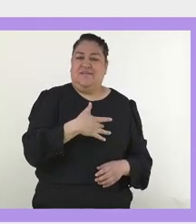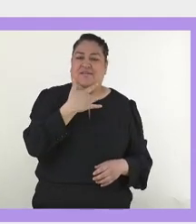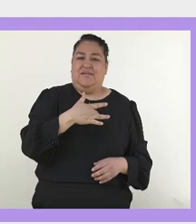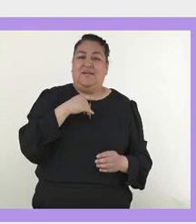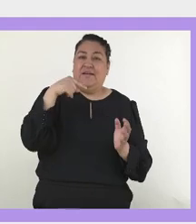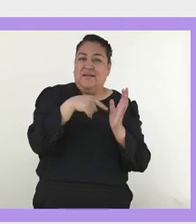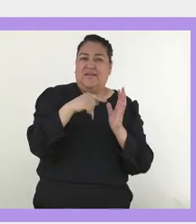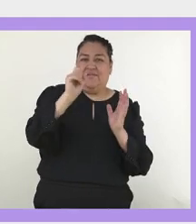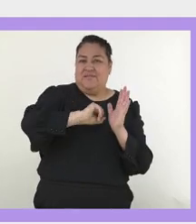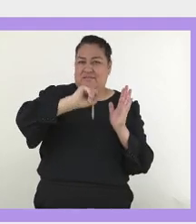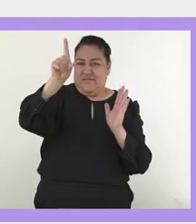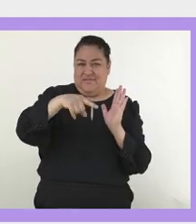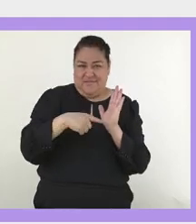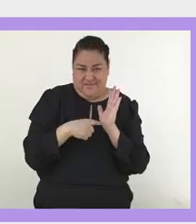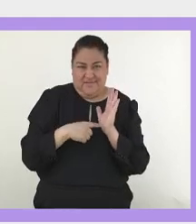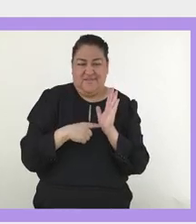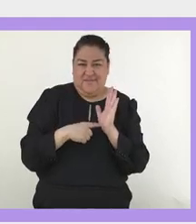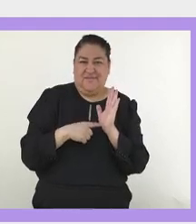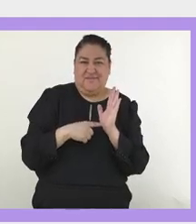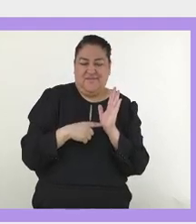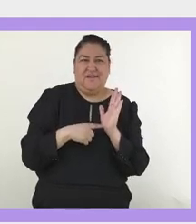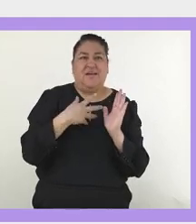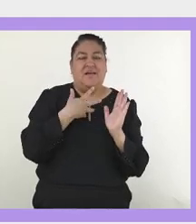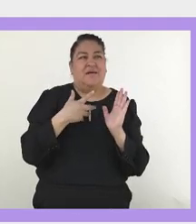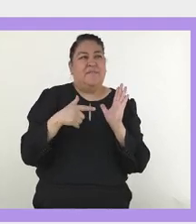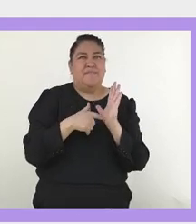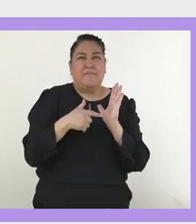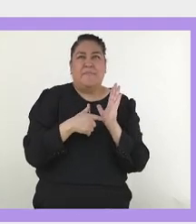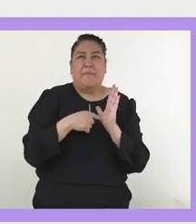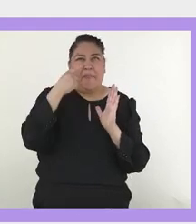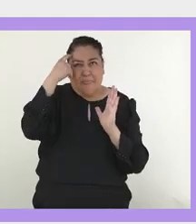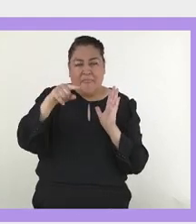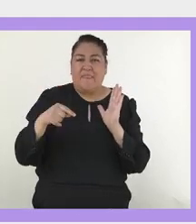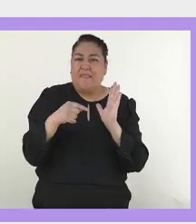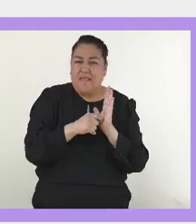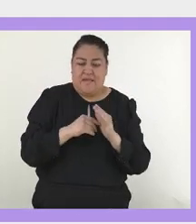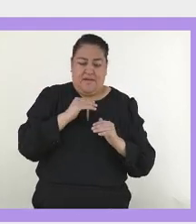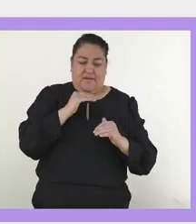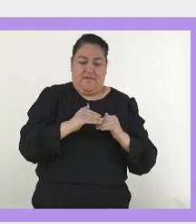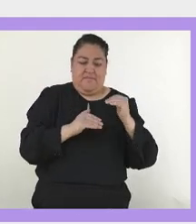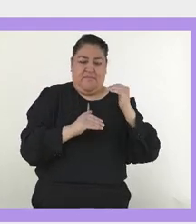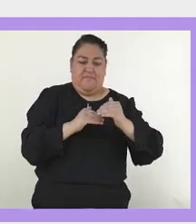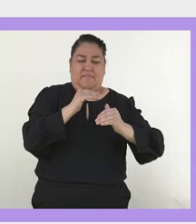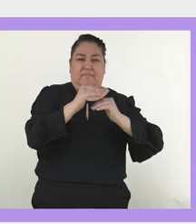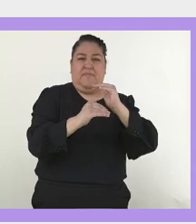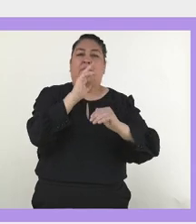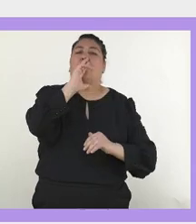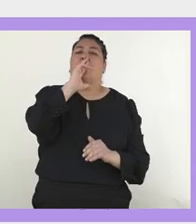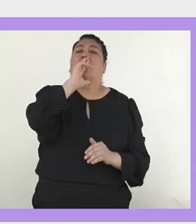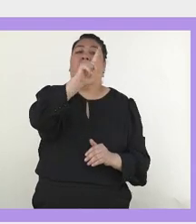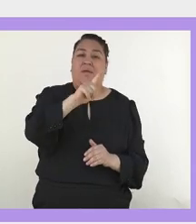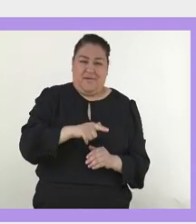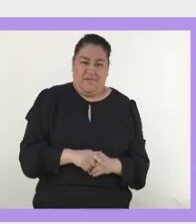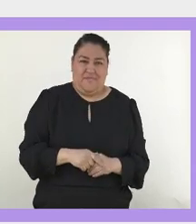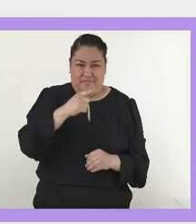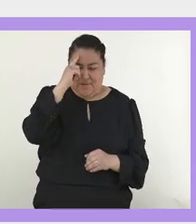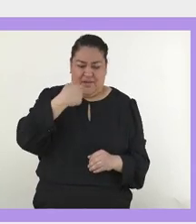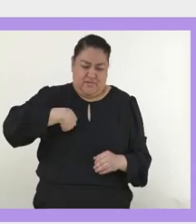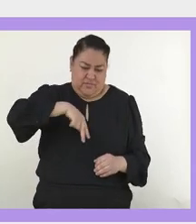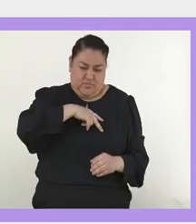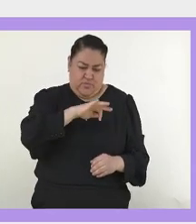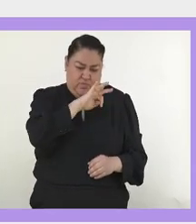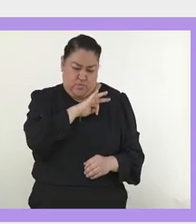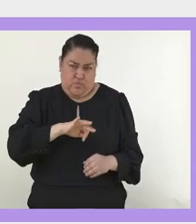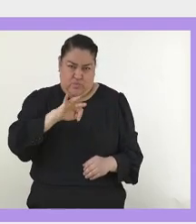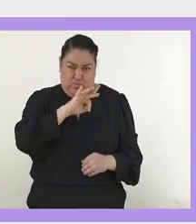profesionalizarlo y seguir avanzando yo creo que tenemos la materia humana tenemos